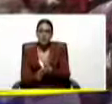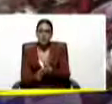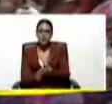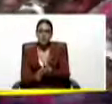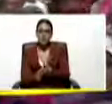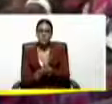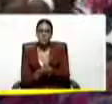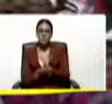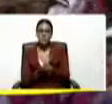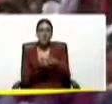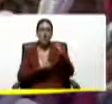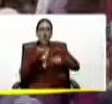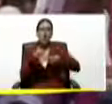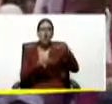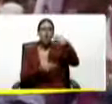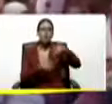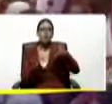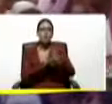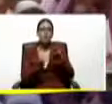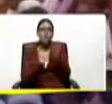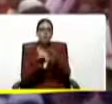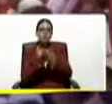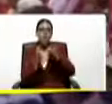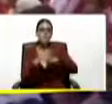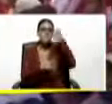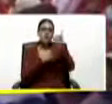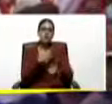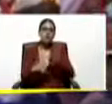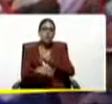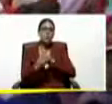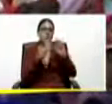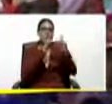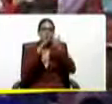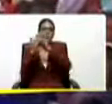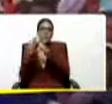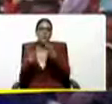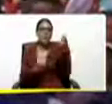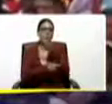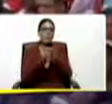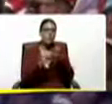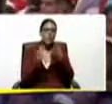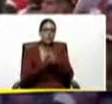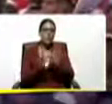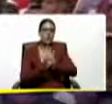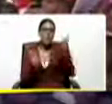¿cómo van los proyectos de los circuitos comunales que ustedes aprobaron?